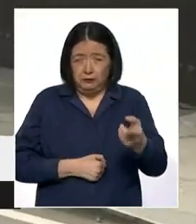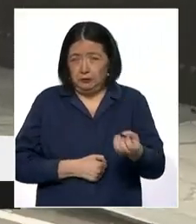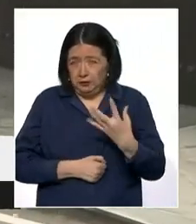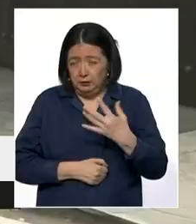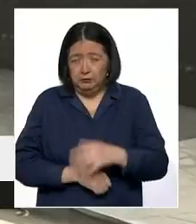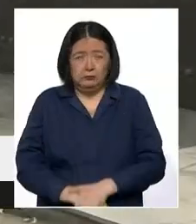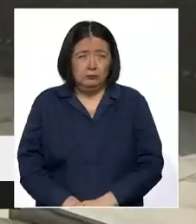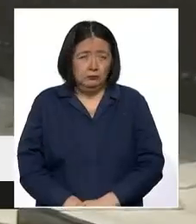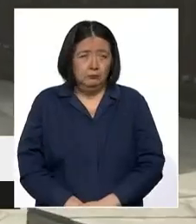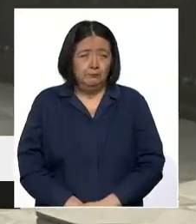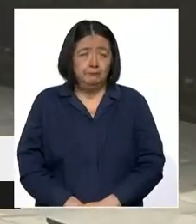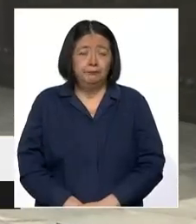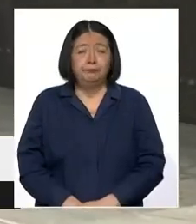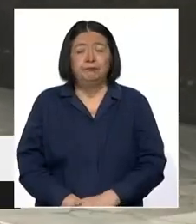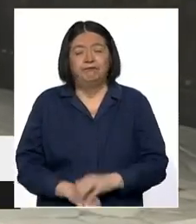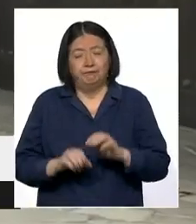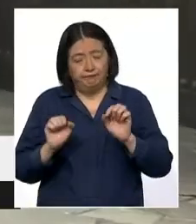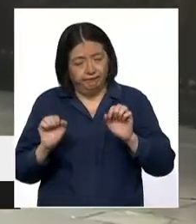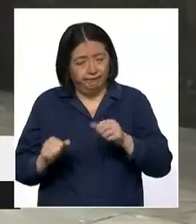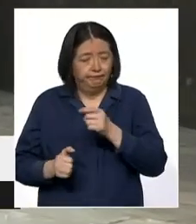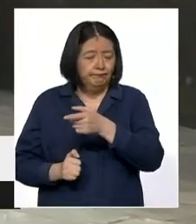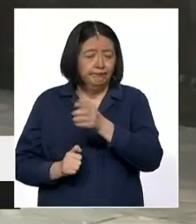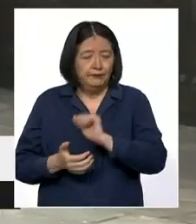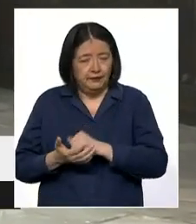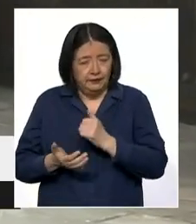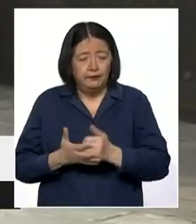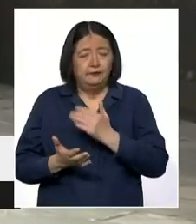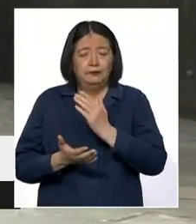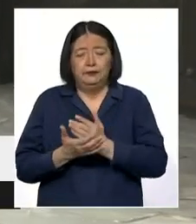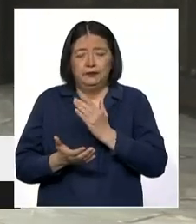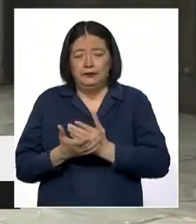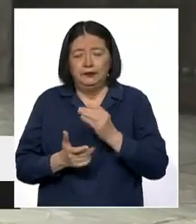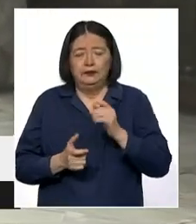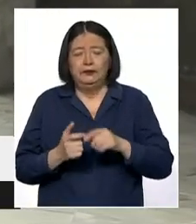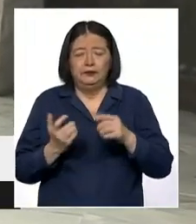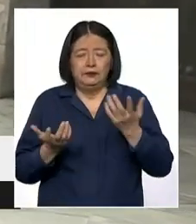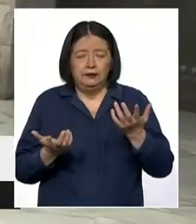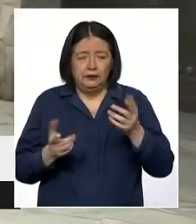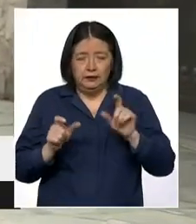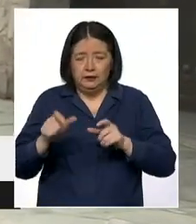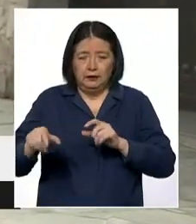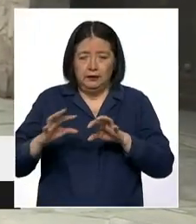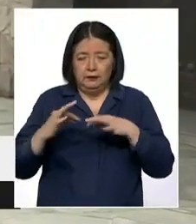usted. Básicamente perturban la tranquilidad. No, ¿pero ha habido otro reporte?